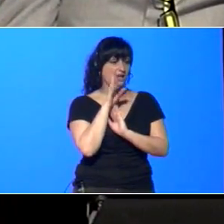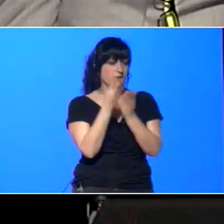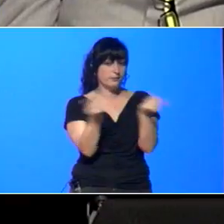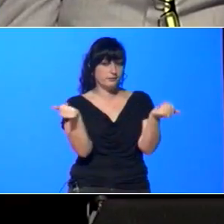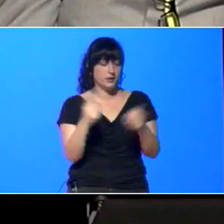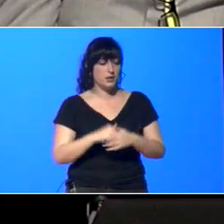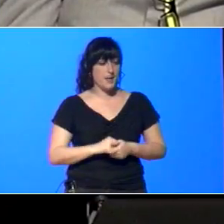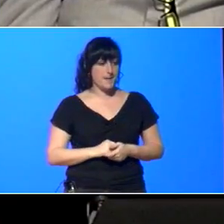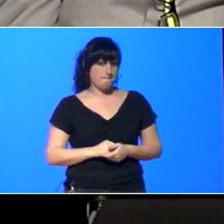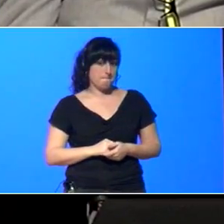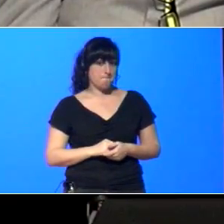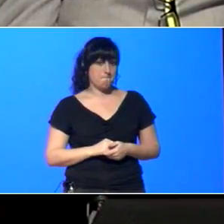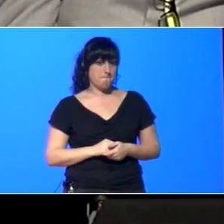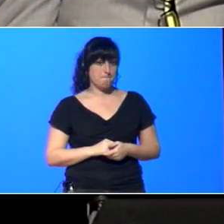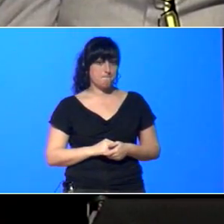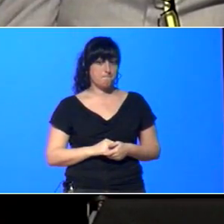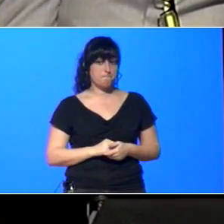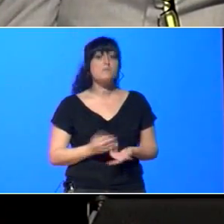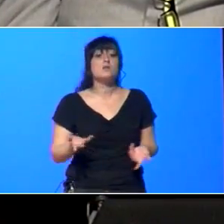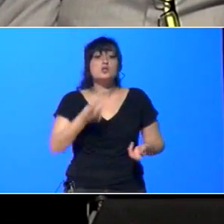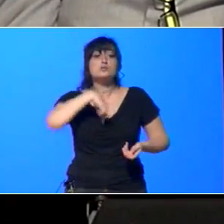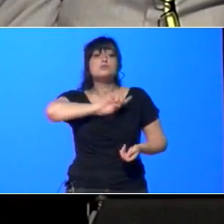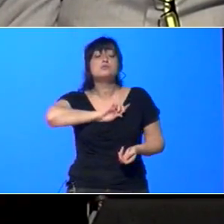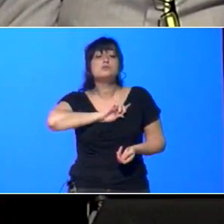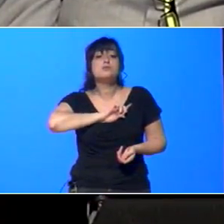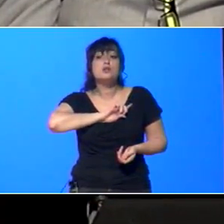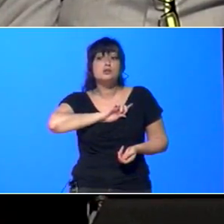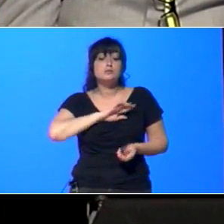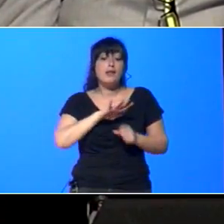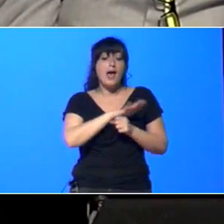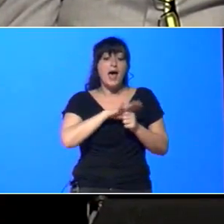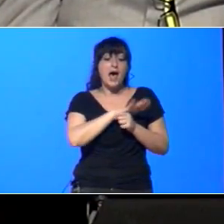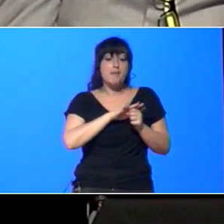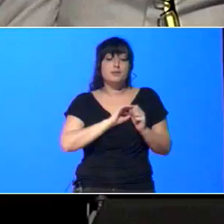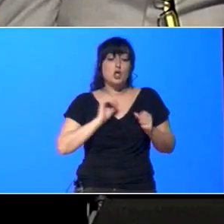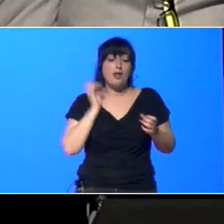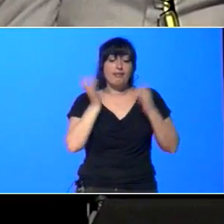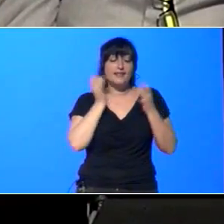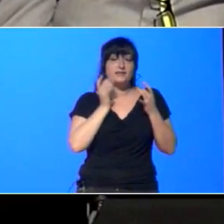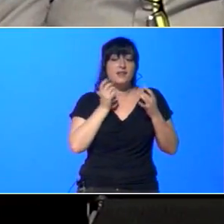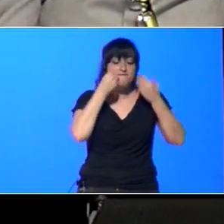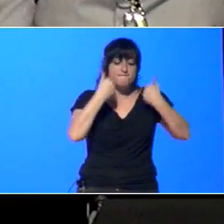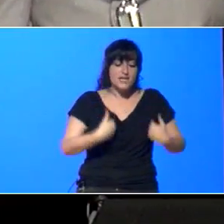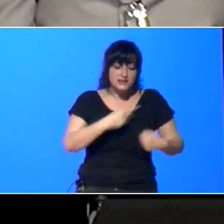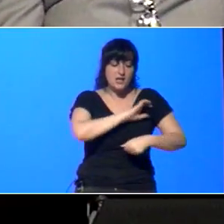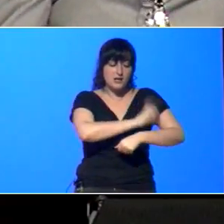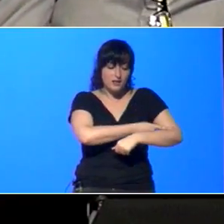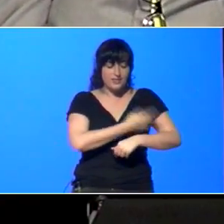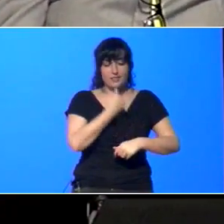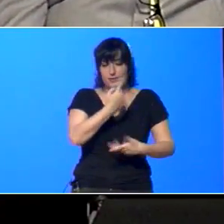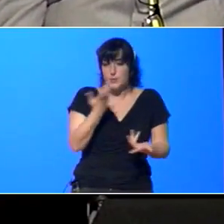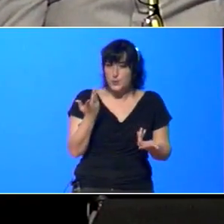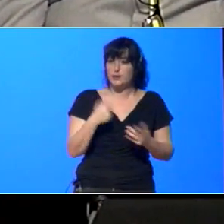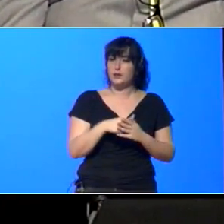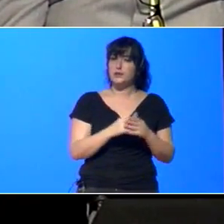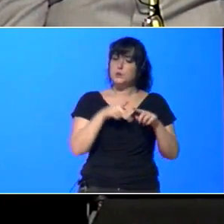Y todos, ¿no? Entonces nosotros, desde el ámbito de la actividad física, de la educación física, decimos, joder, ¿qué herramienta más potente para